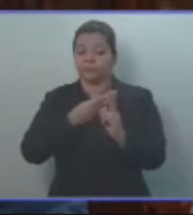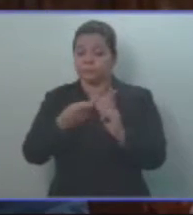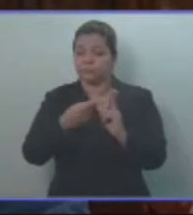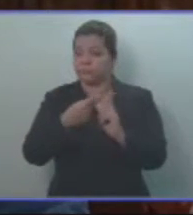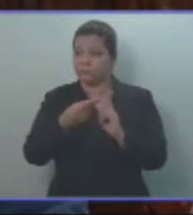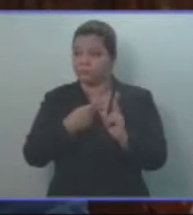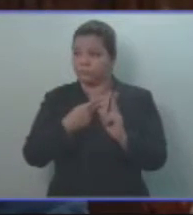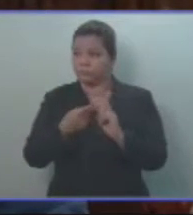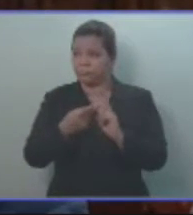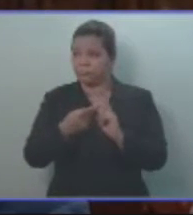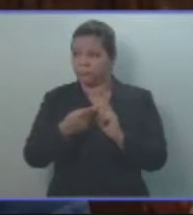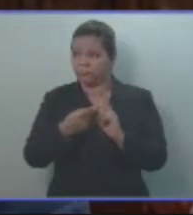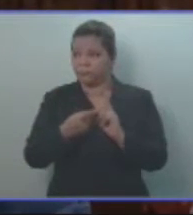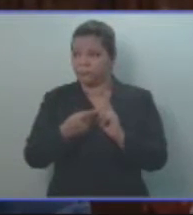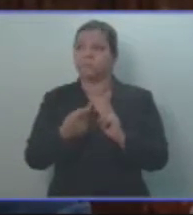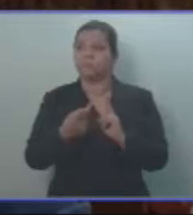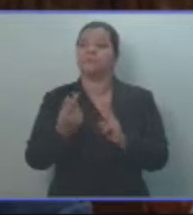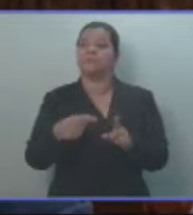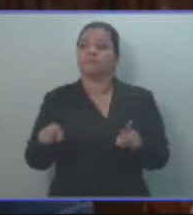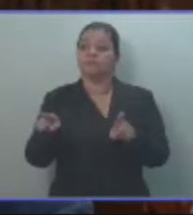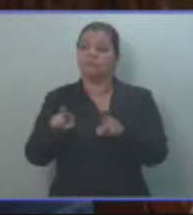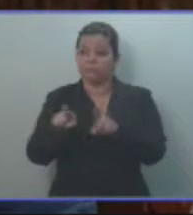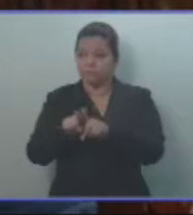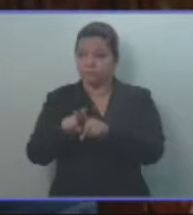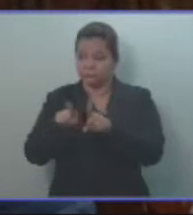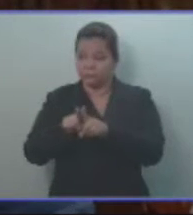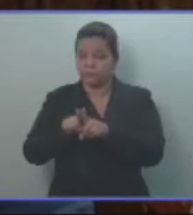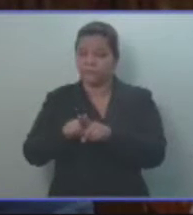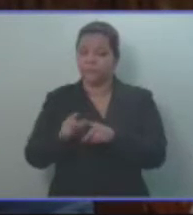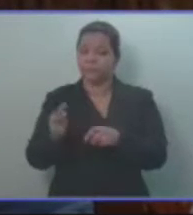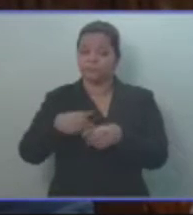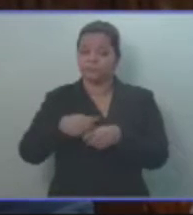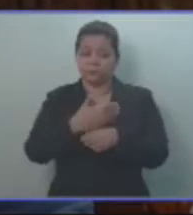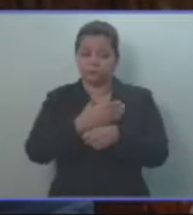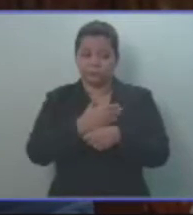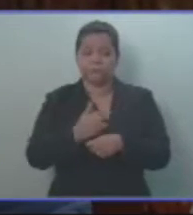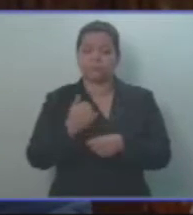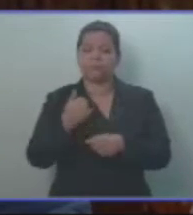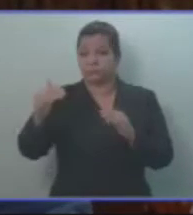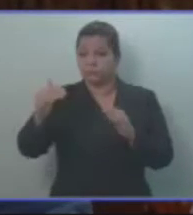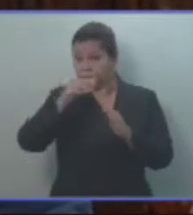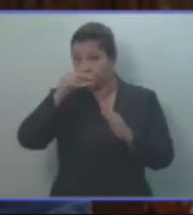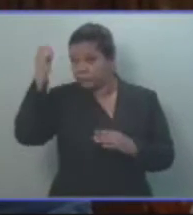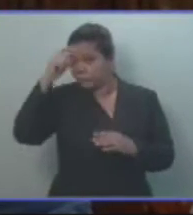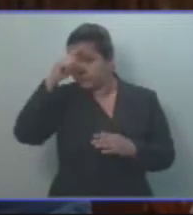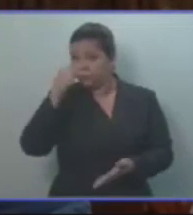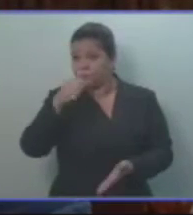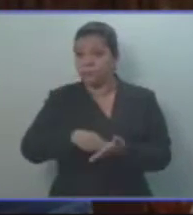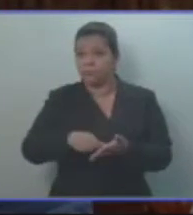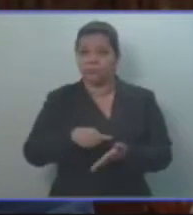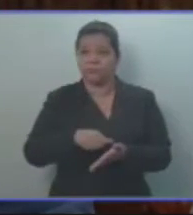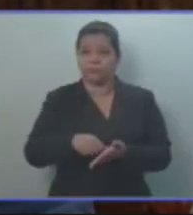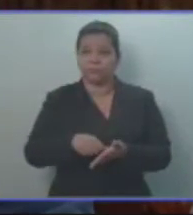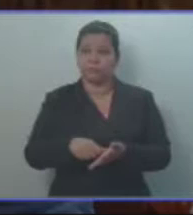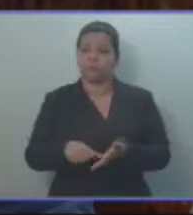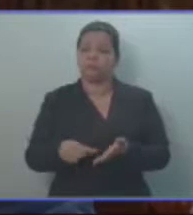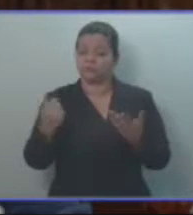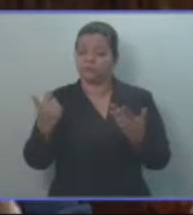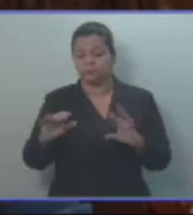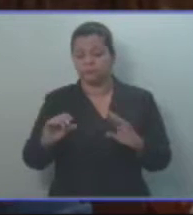excelentes hermanos nacionalistas y también trabajadores, pues, de la alcaldía nos dejaban